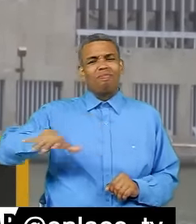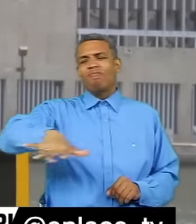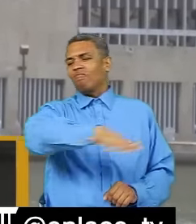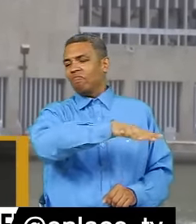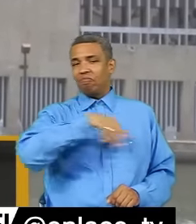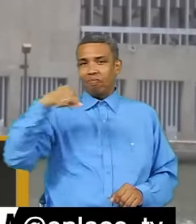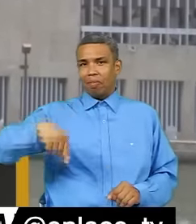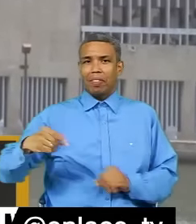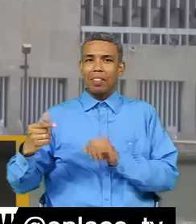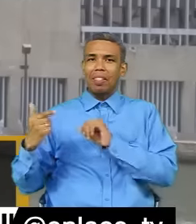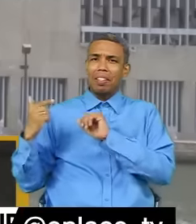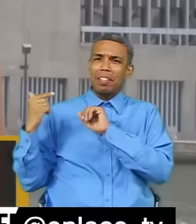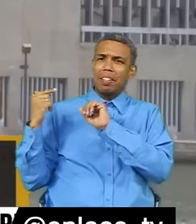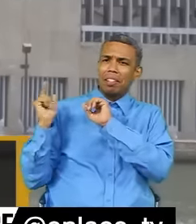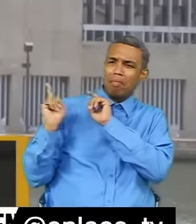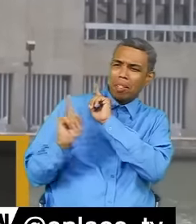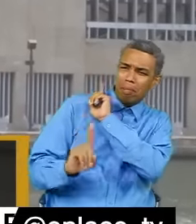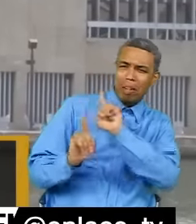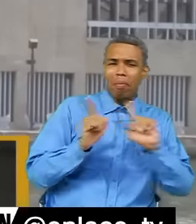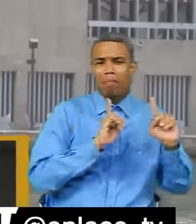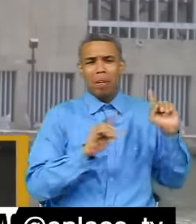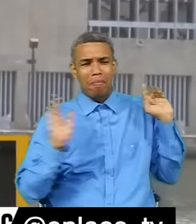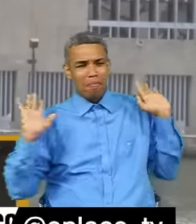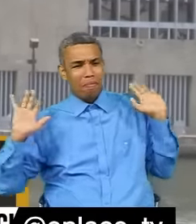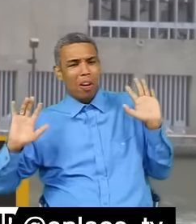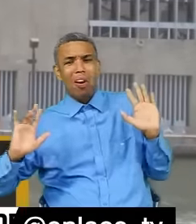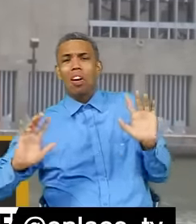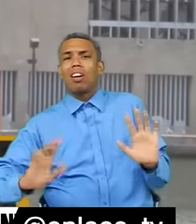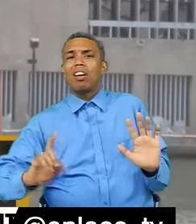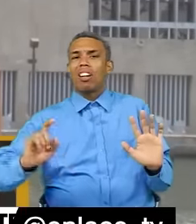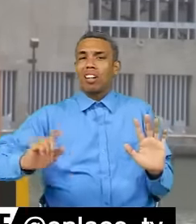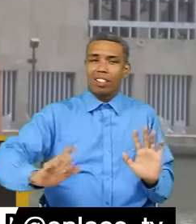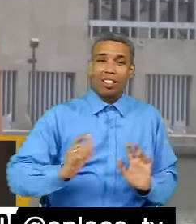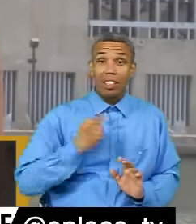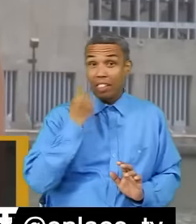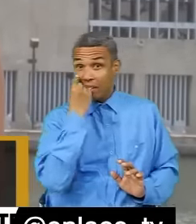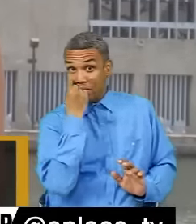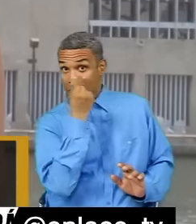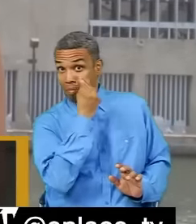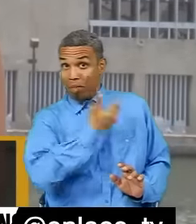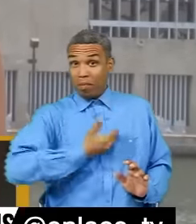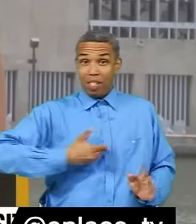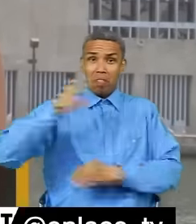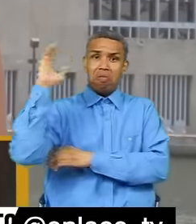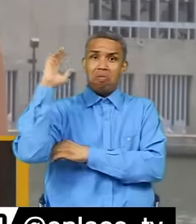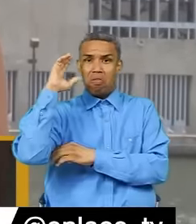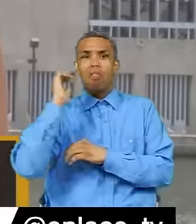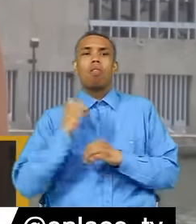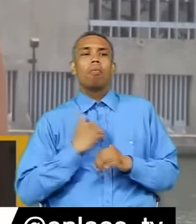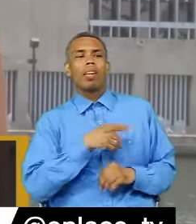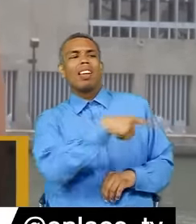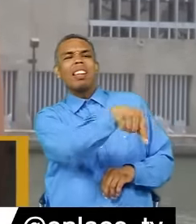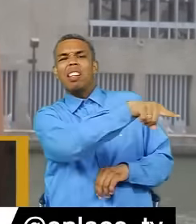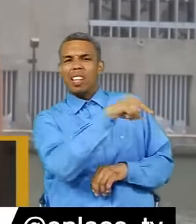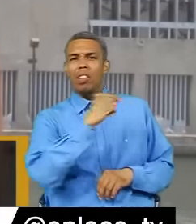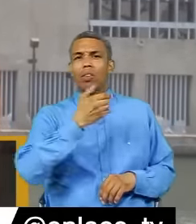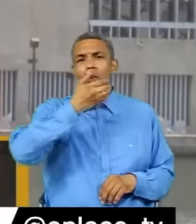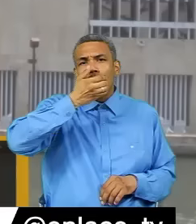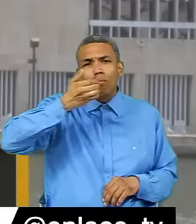paz. Como vemos al fondo, en el centro de convenciones ya está listo todo para recibir a las